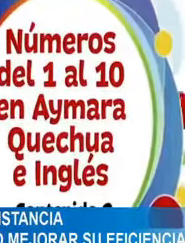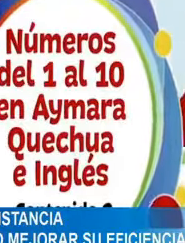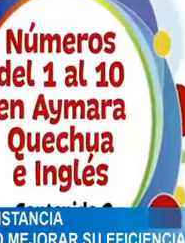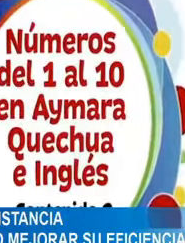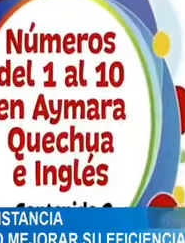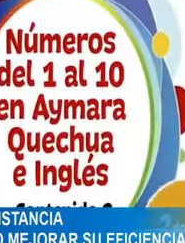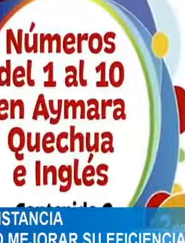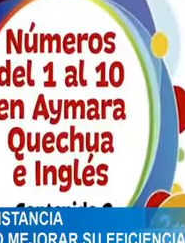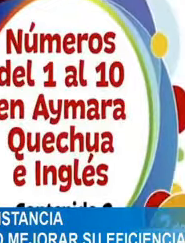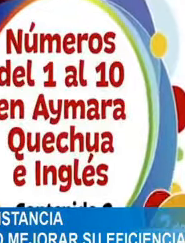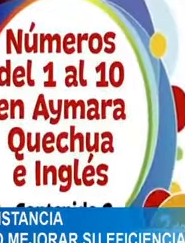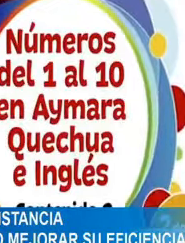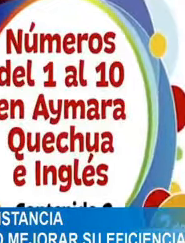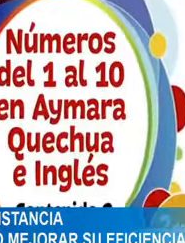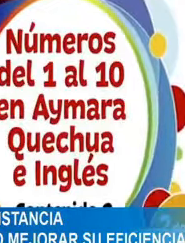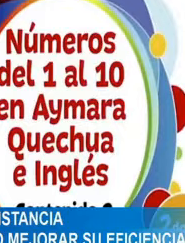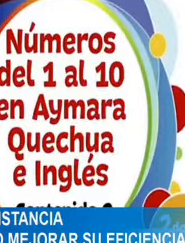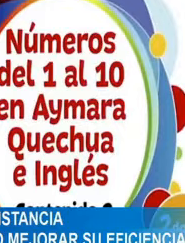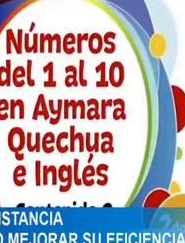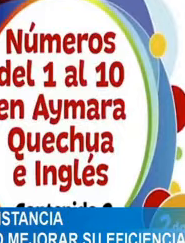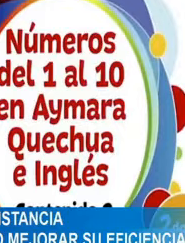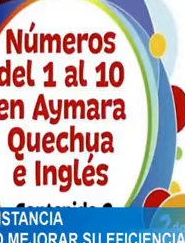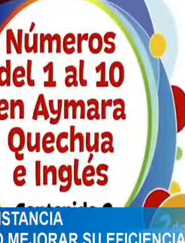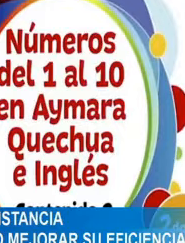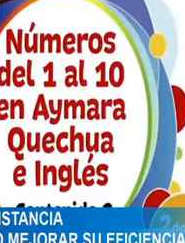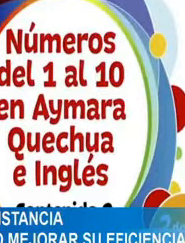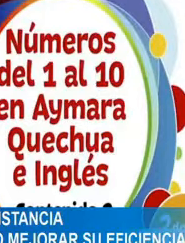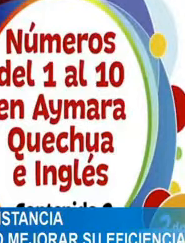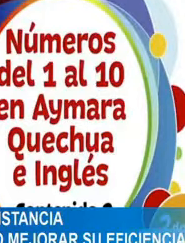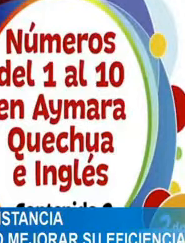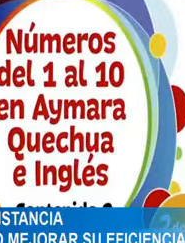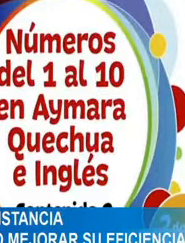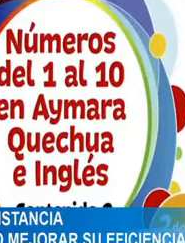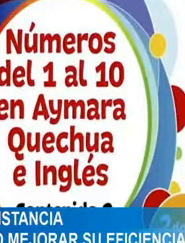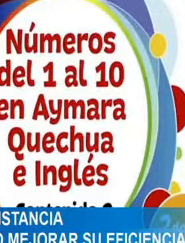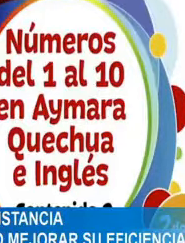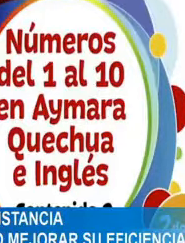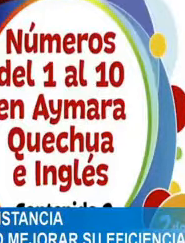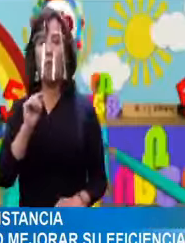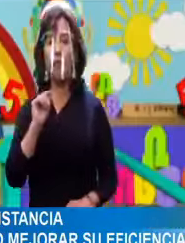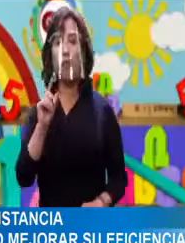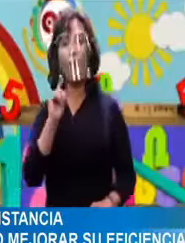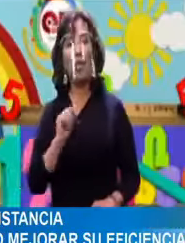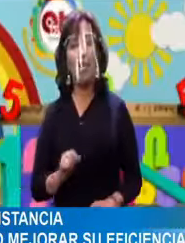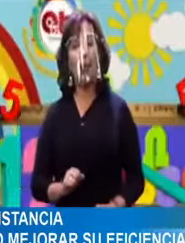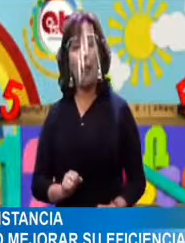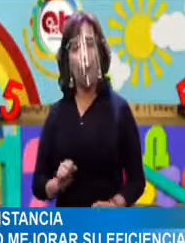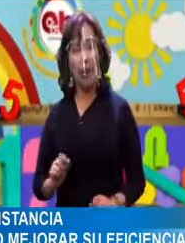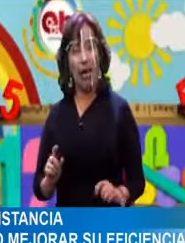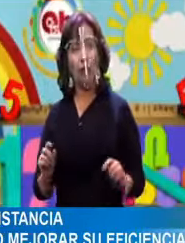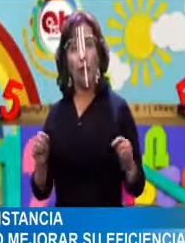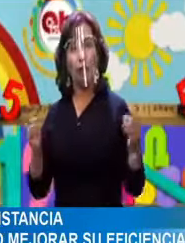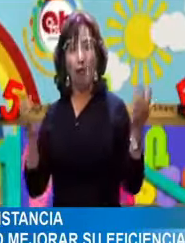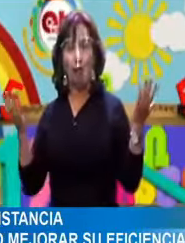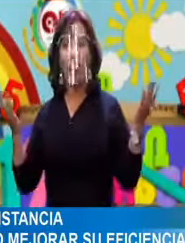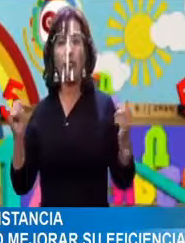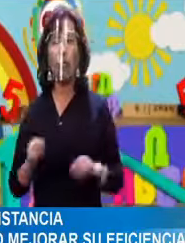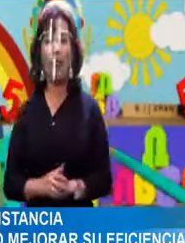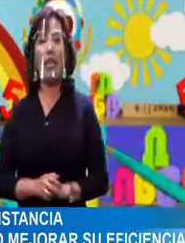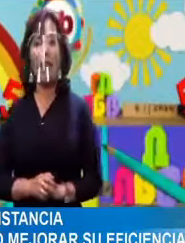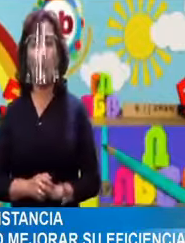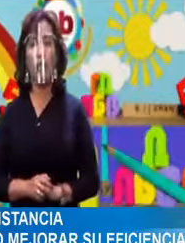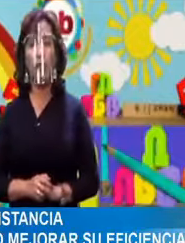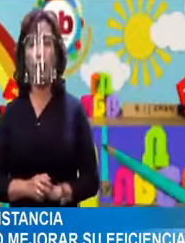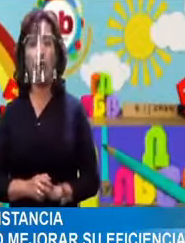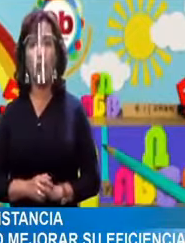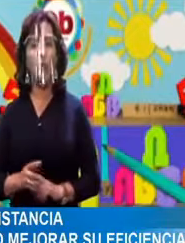parte de la infancia se da en el hogar con las personas con las que nos vamos relacionando y es una manera de ir generando nuevas maneras